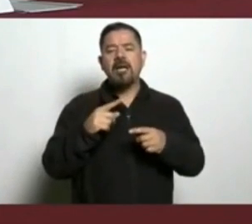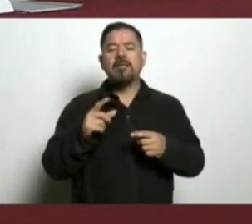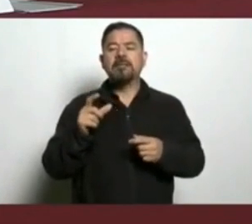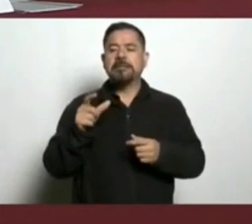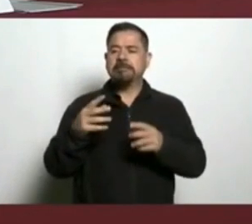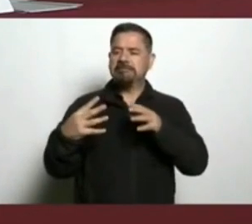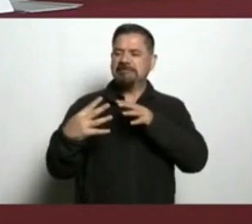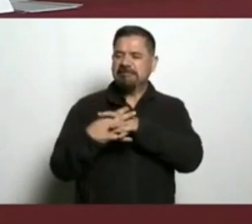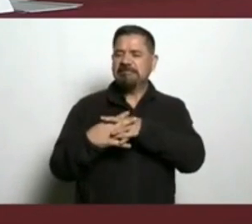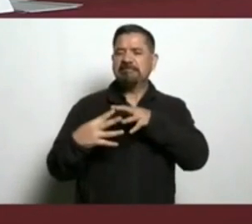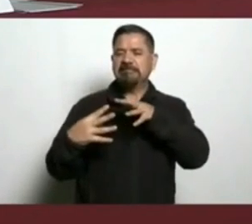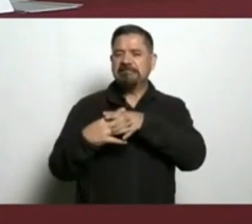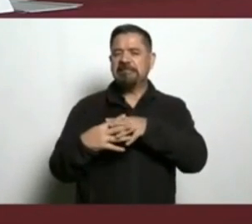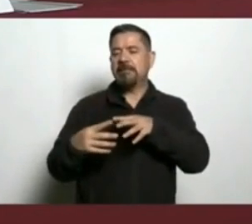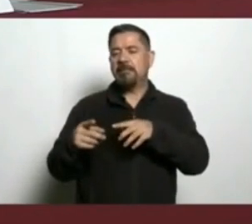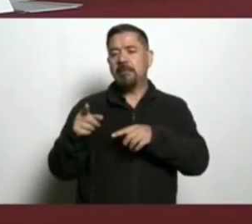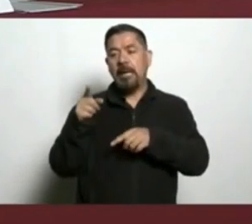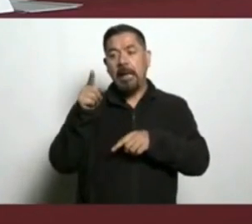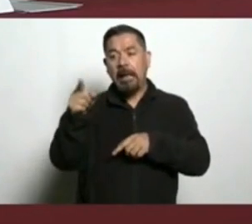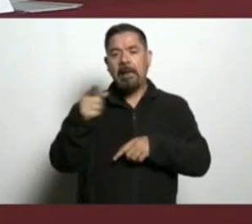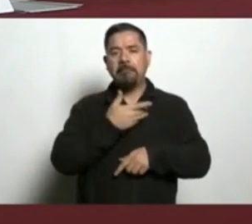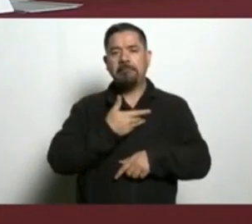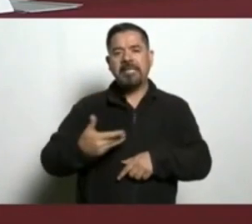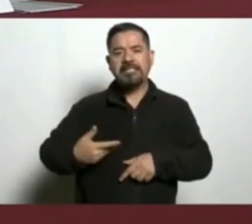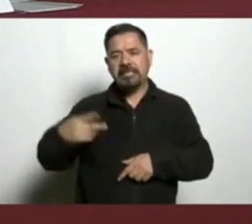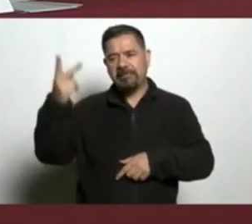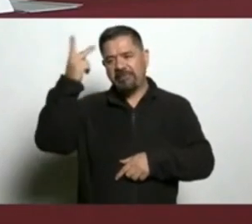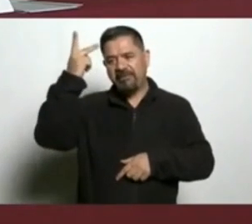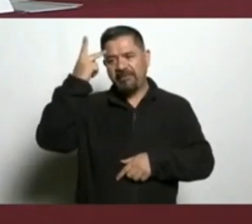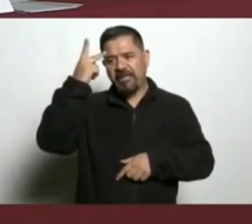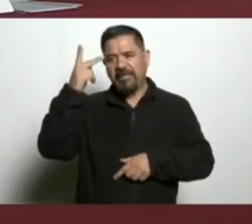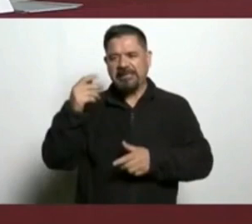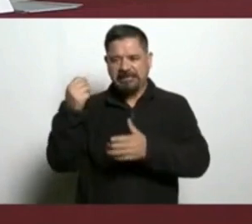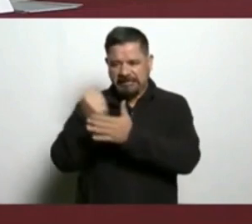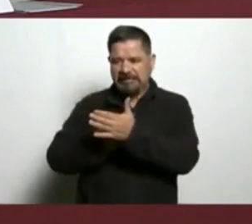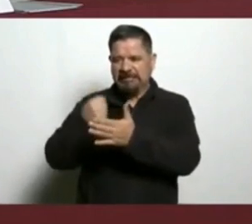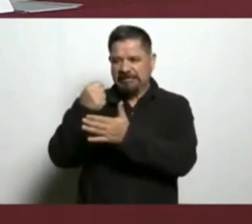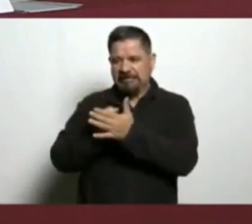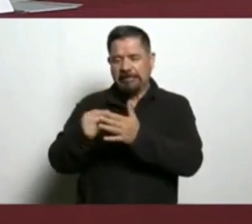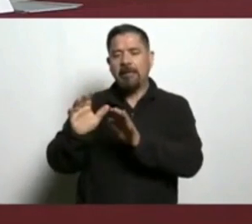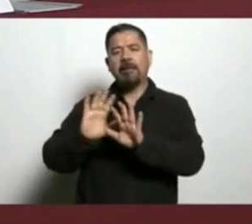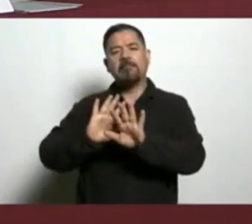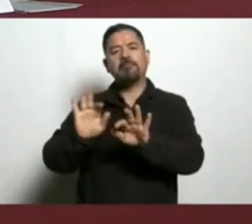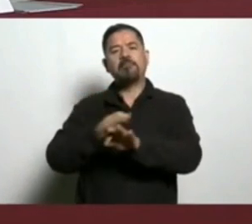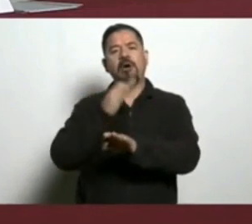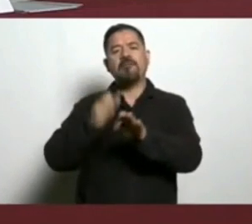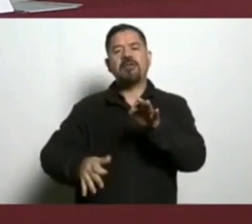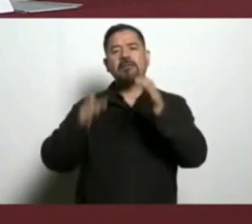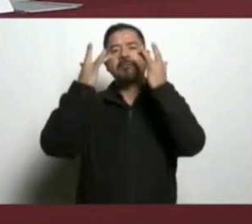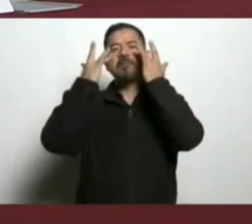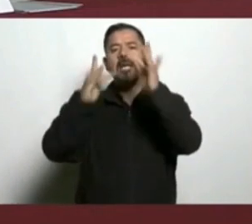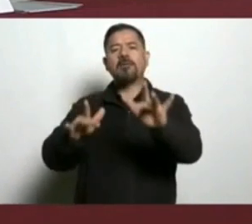renuncia de Porfirio Díaz. Bueno,